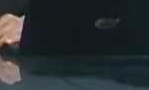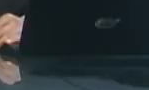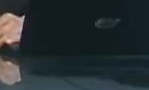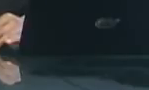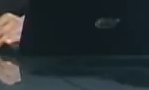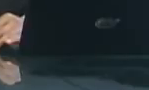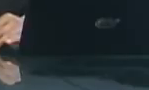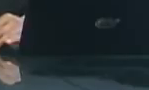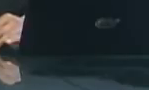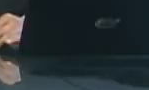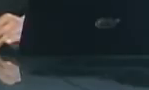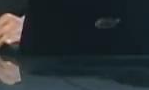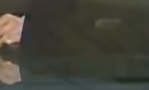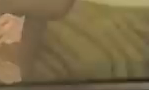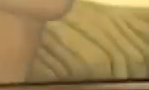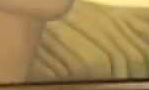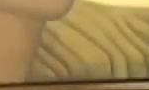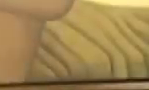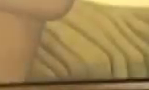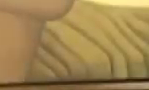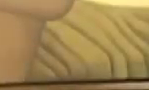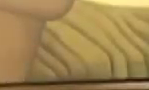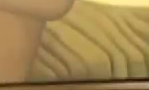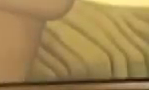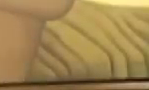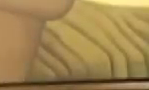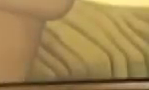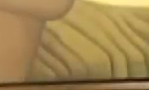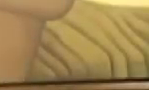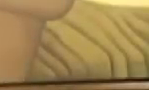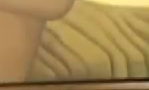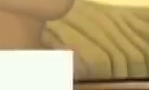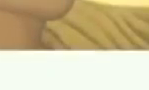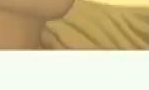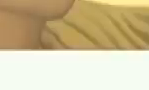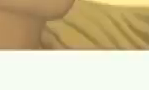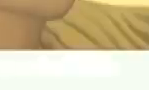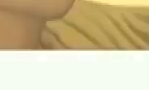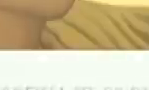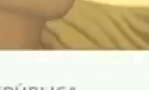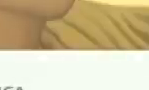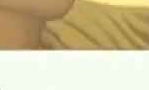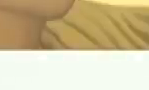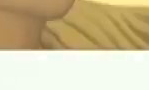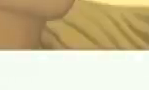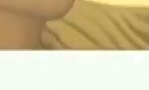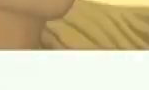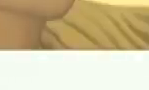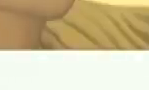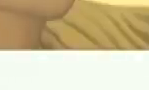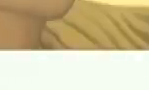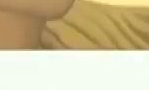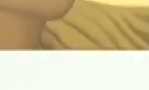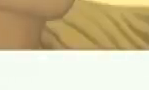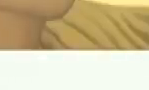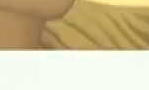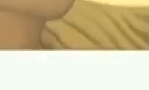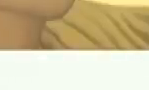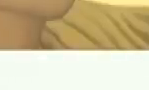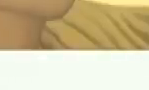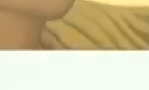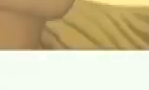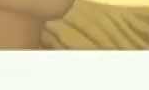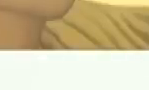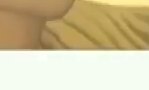Diego, te escuchamos. Desde la sede principal de la Contraloría General de la República, donde el titular de esta instancia, Elvis Amoroso,